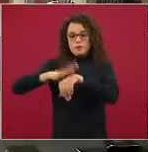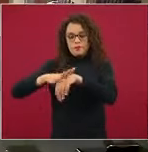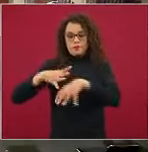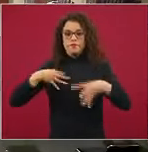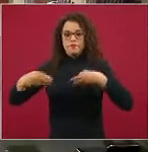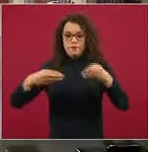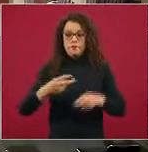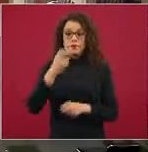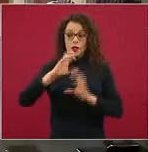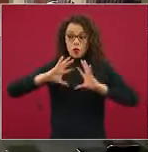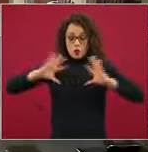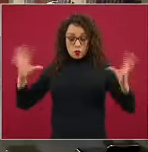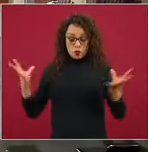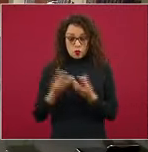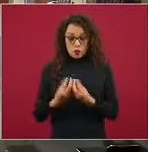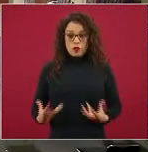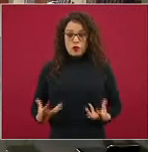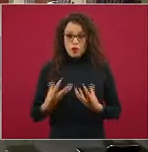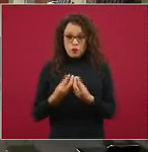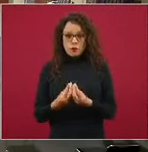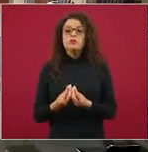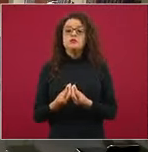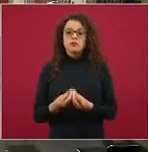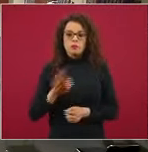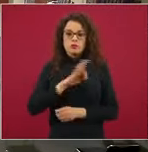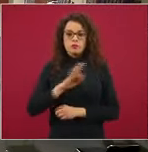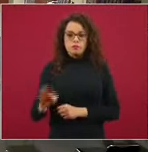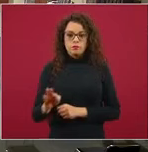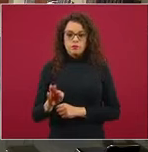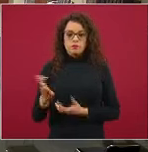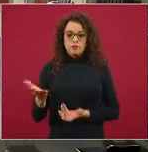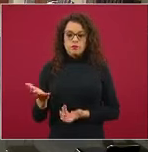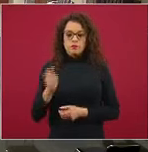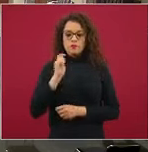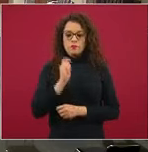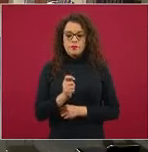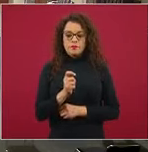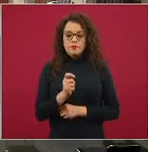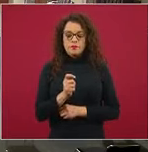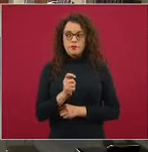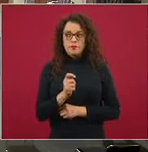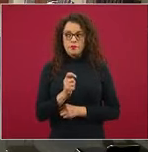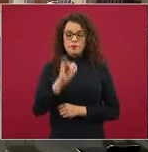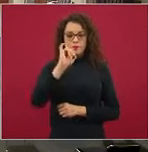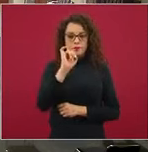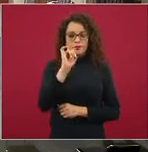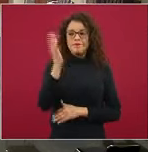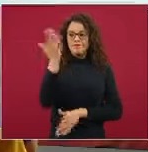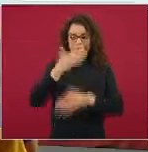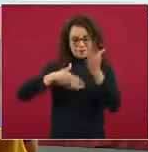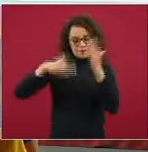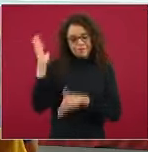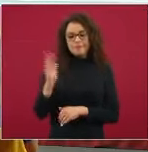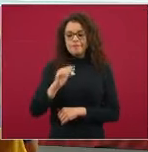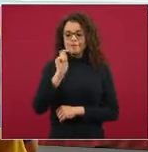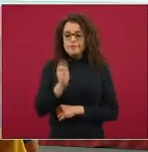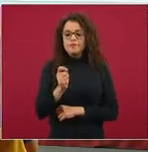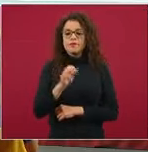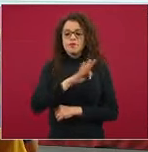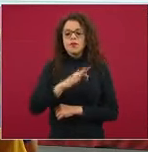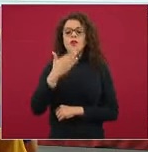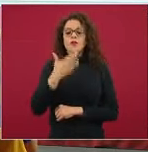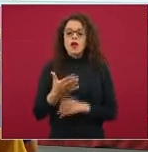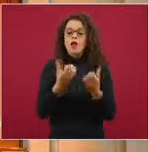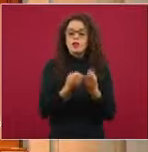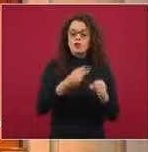todos juntos podemos en un momento determinado contribuir a que esto sea una realidad y un logro social.